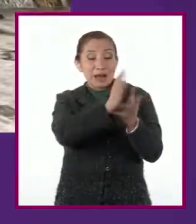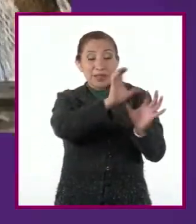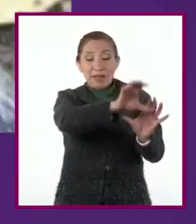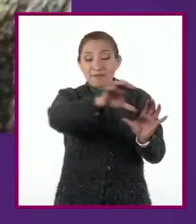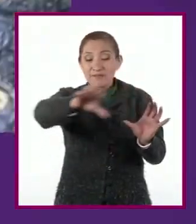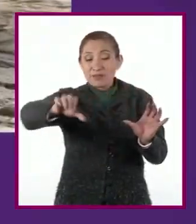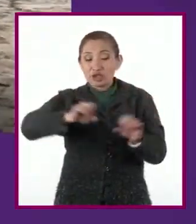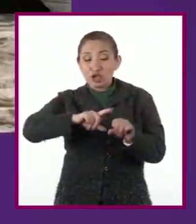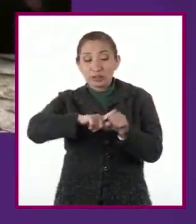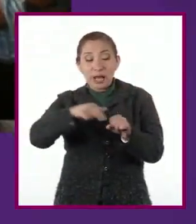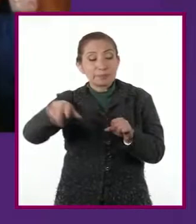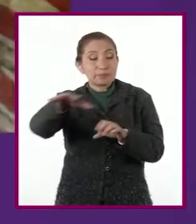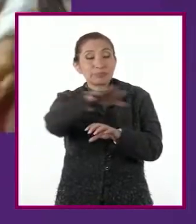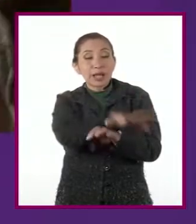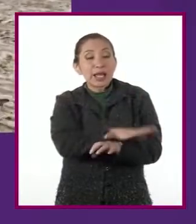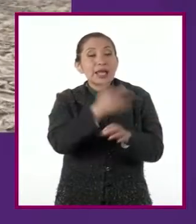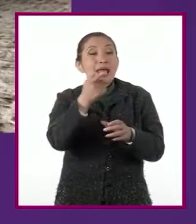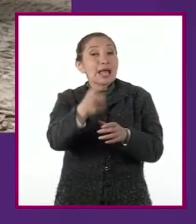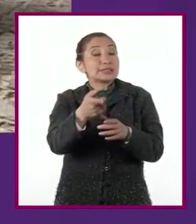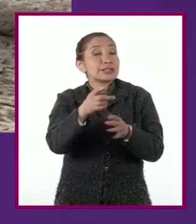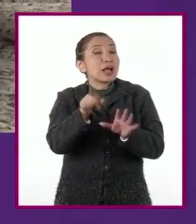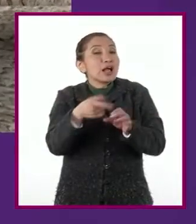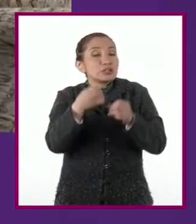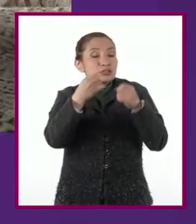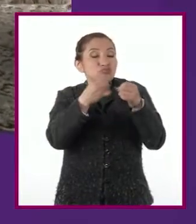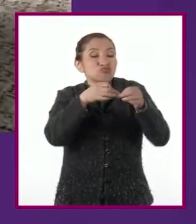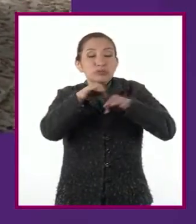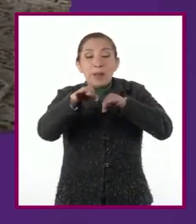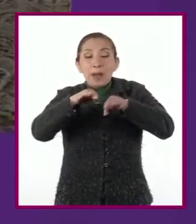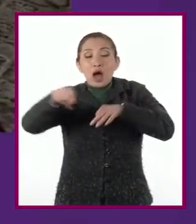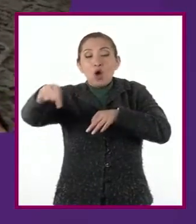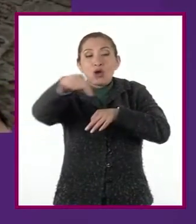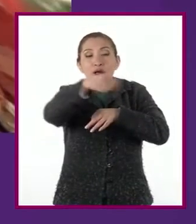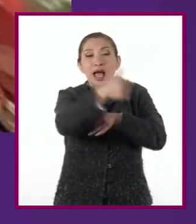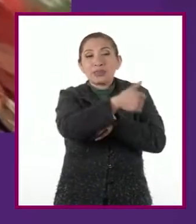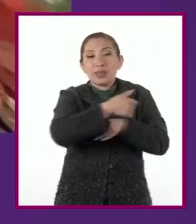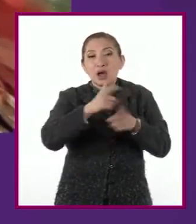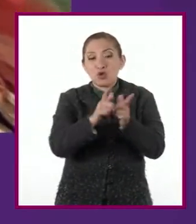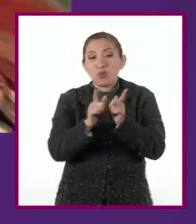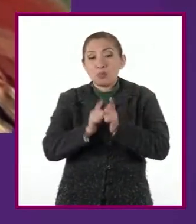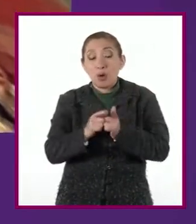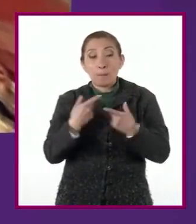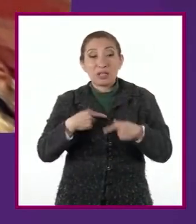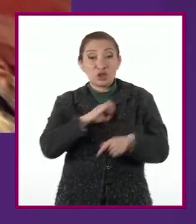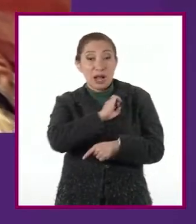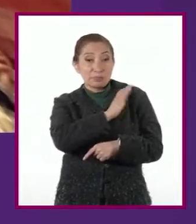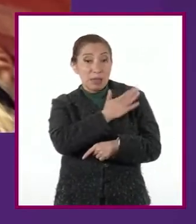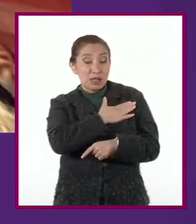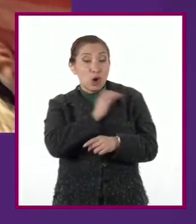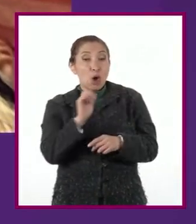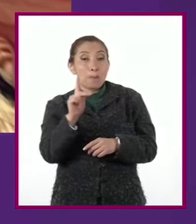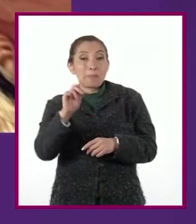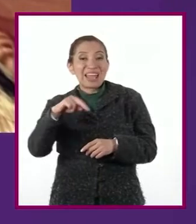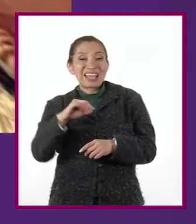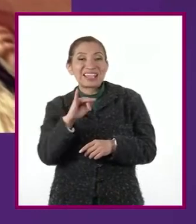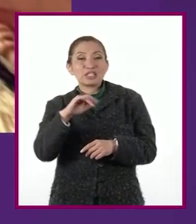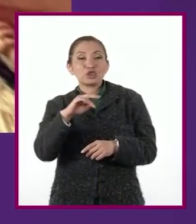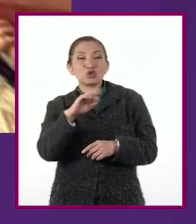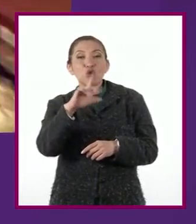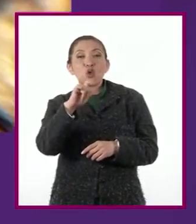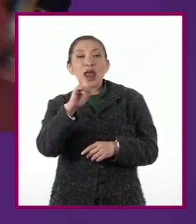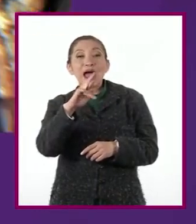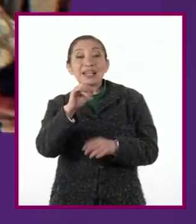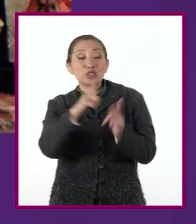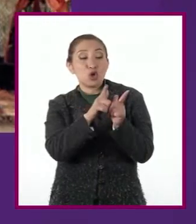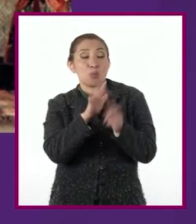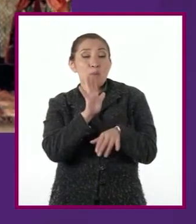social determinó, en parte, las ocupaciones de la población. Los españoles o peninsulares fueron